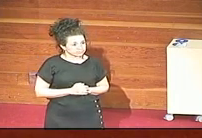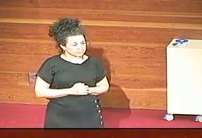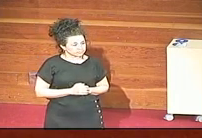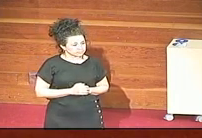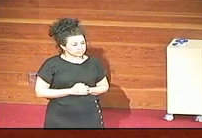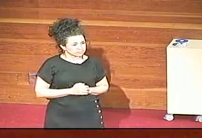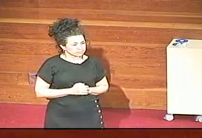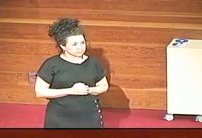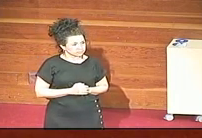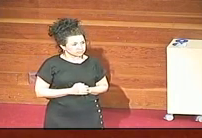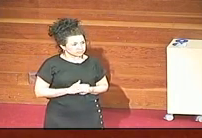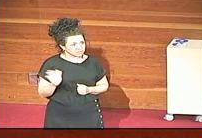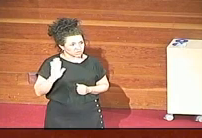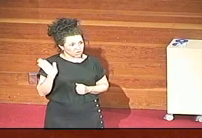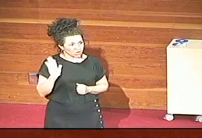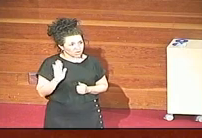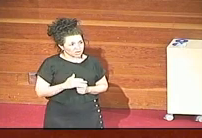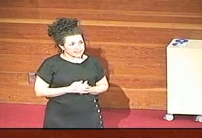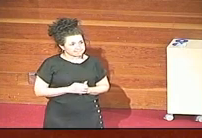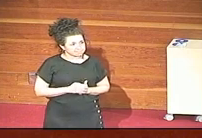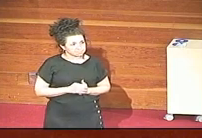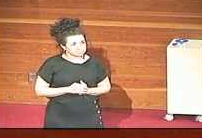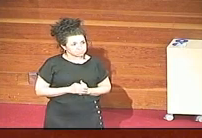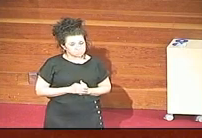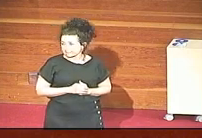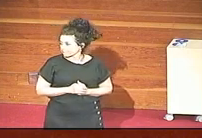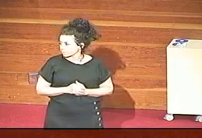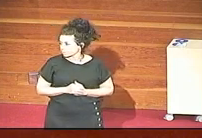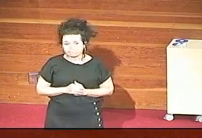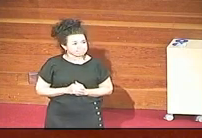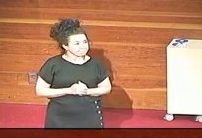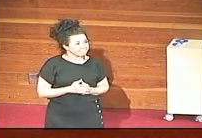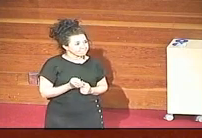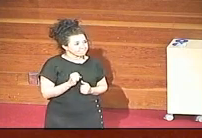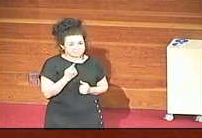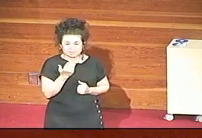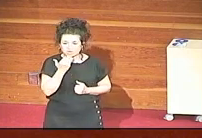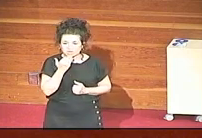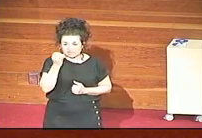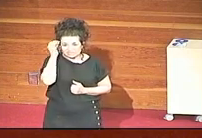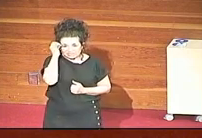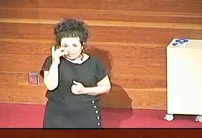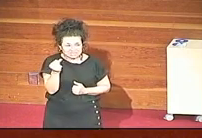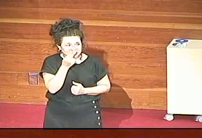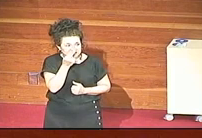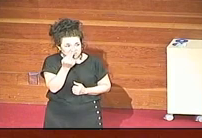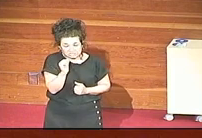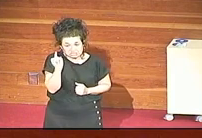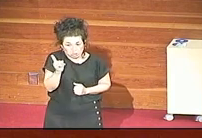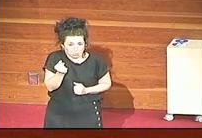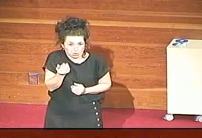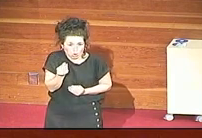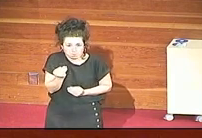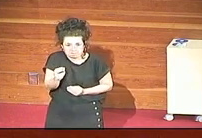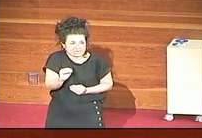hola buenas muchas gracias primero la charla ha sido muy interesante y nada lo mío es solo una observación que bueno